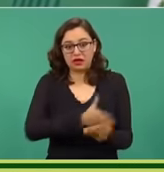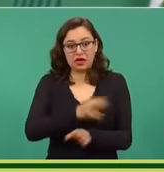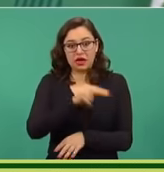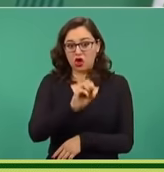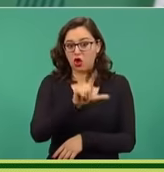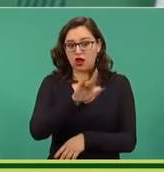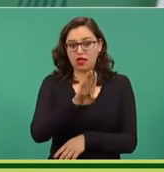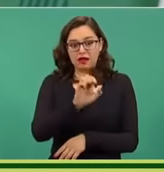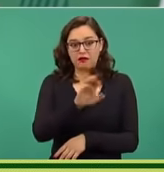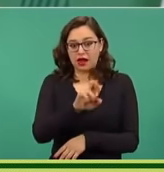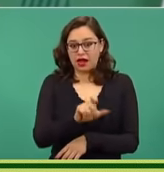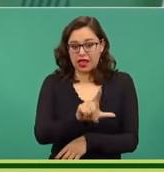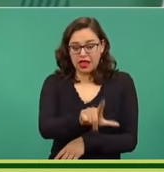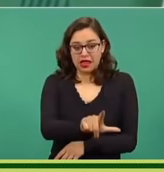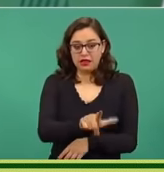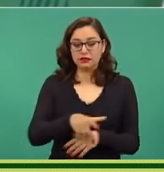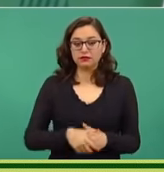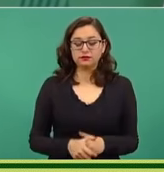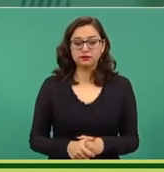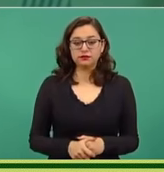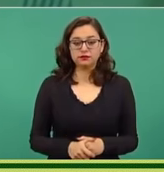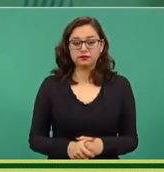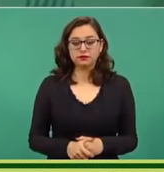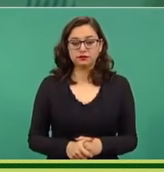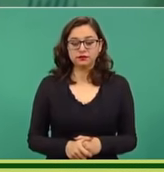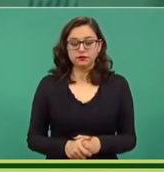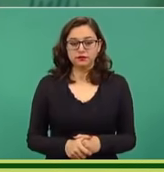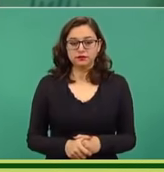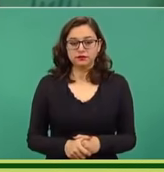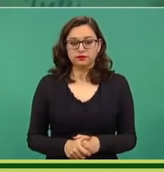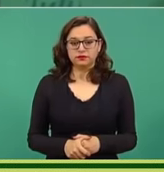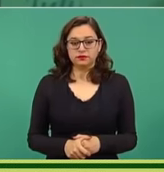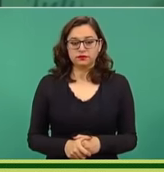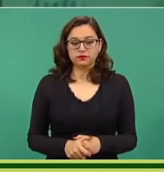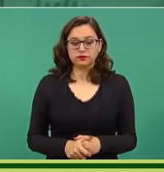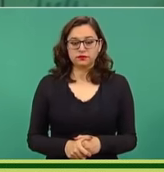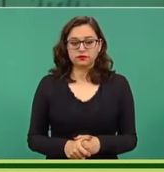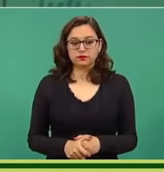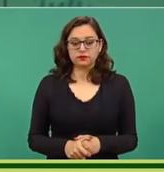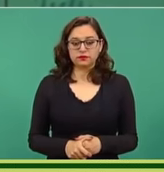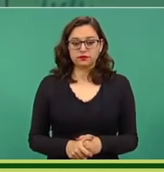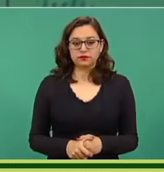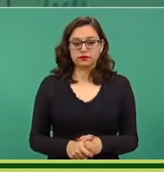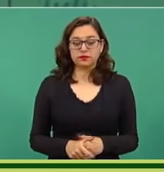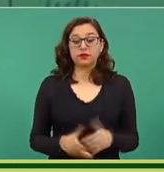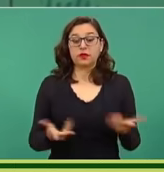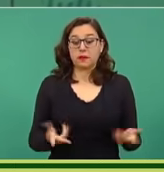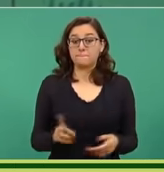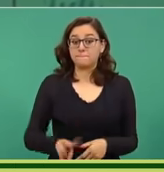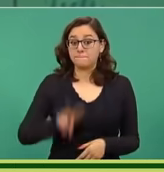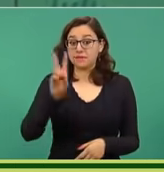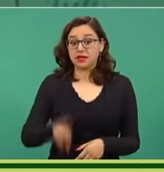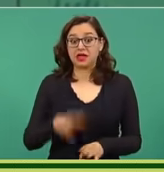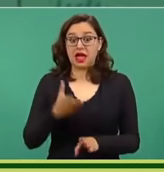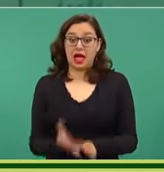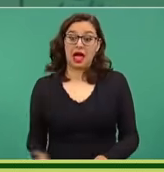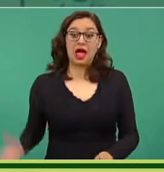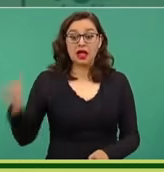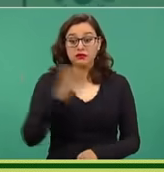cuando hablo de qué fue peor esto que el porfiriato